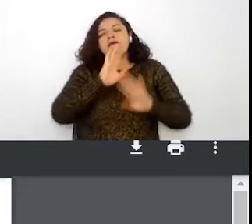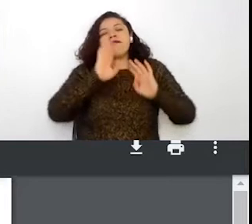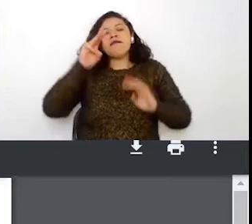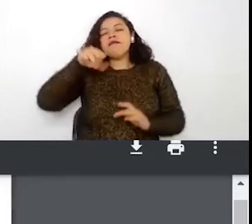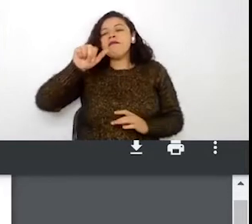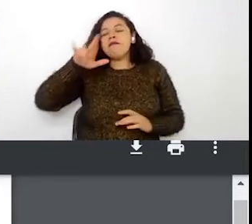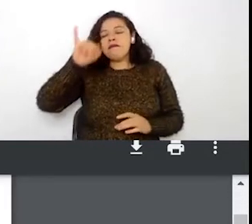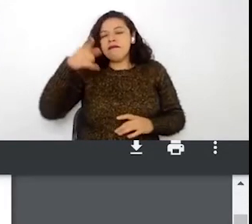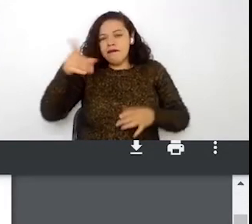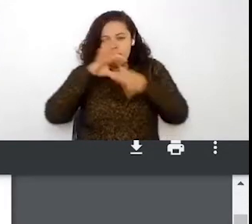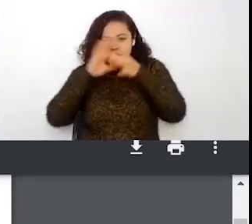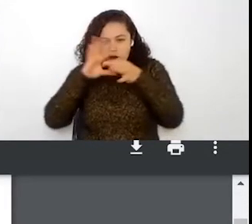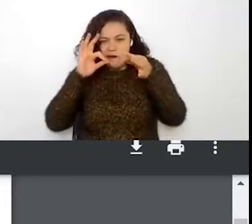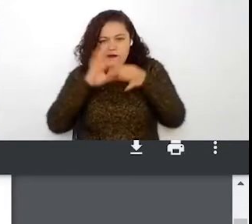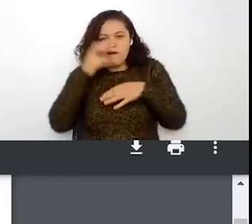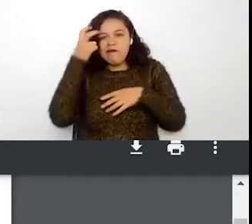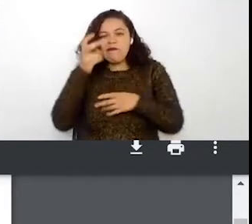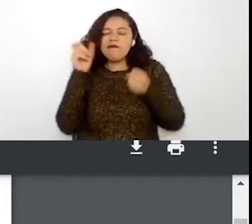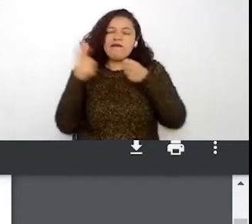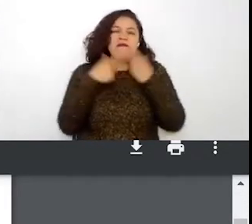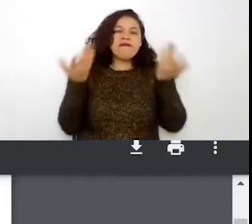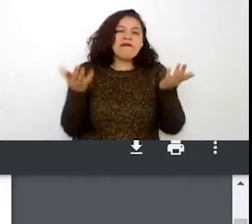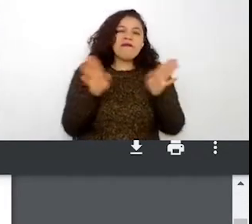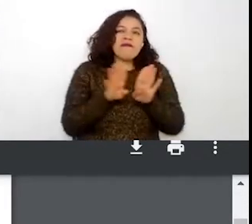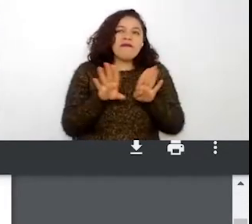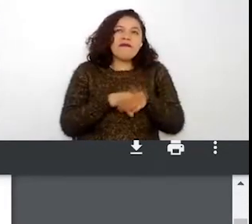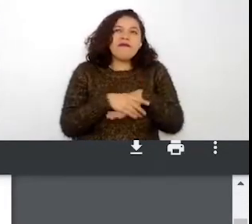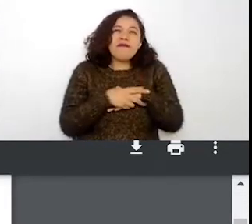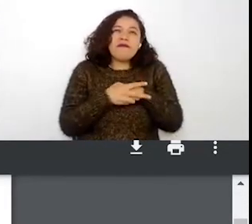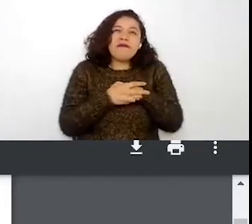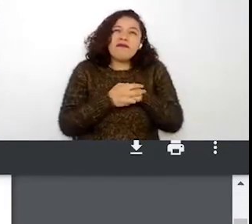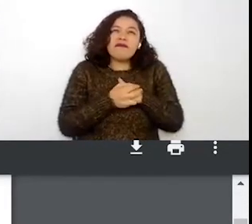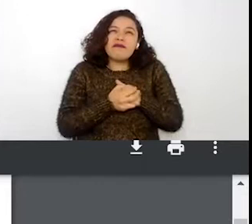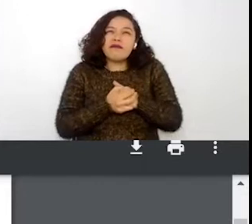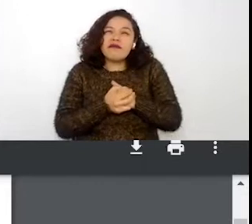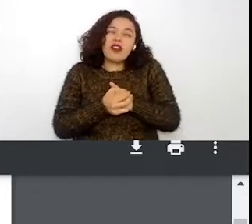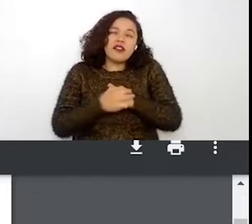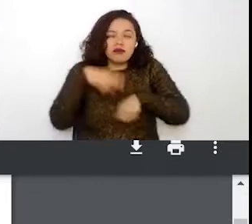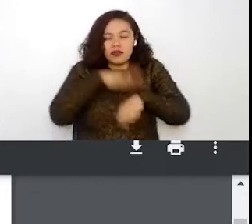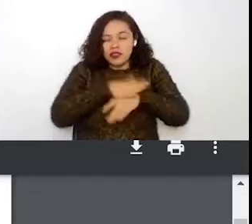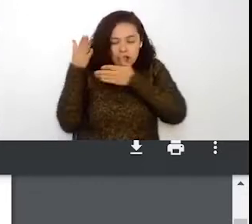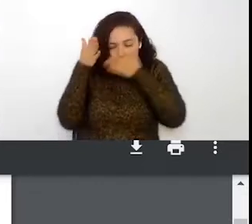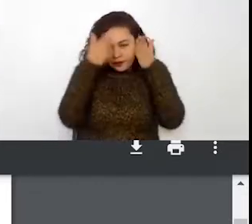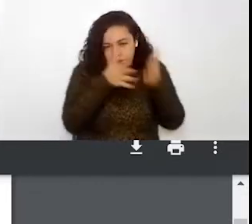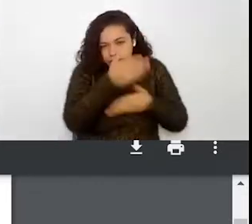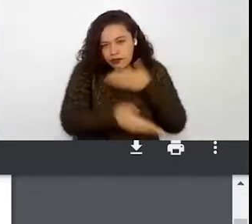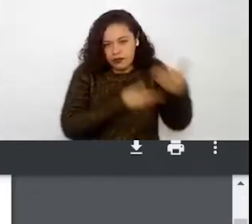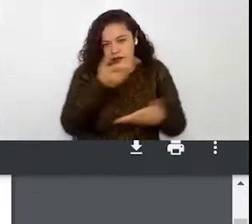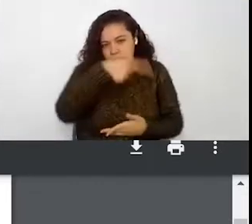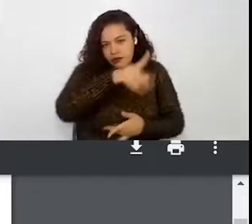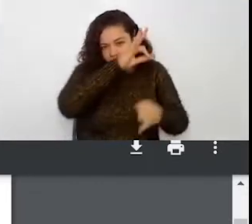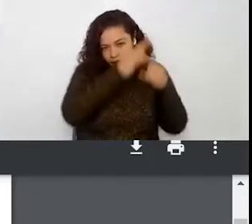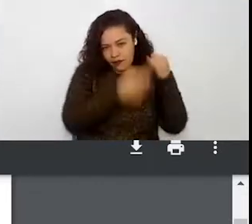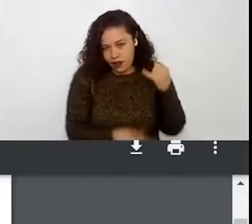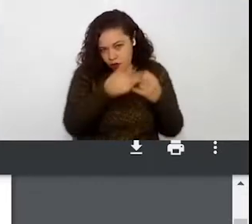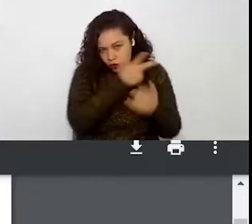ahorita y es algo digamos que es el concentrado de los servicios que ustedes al final de